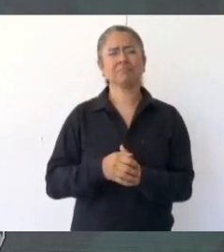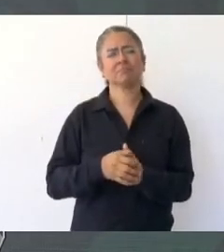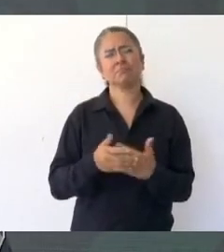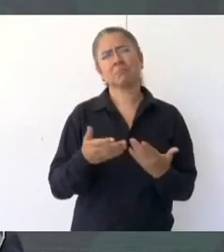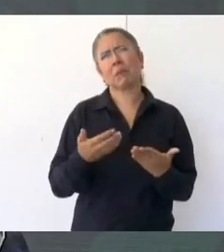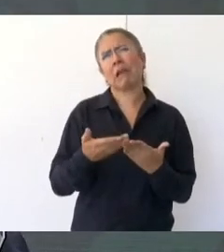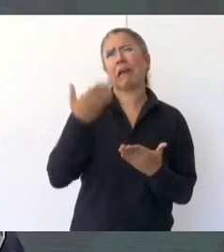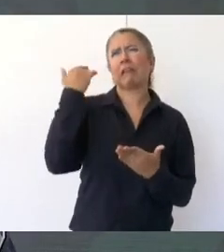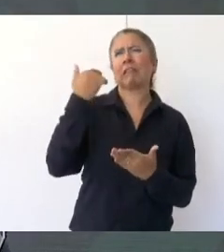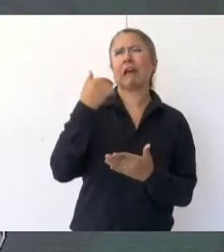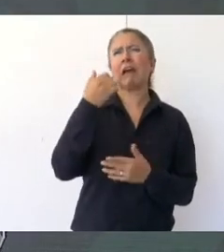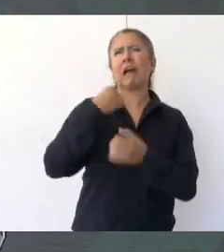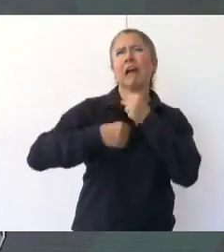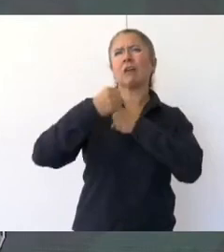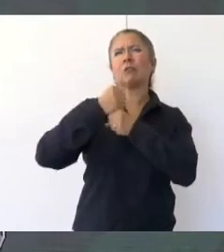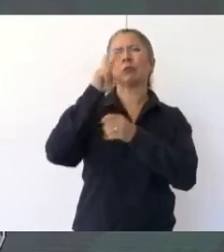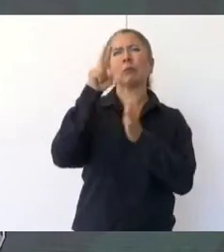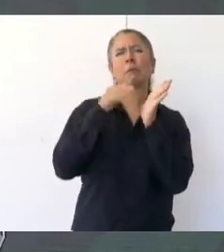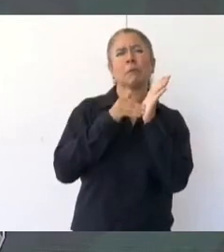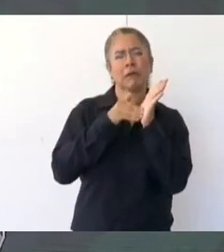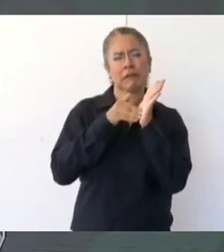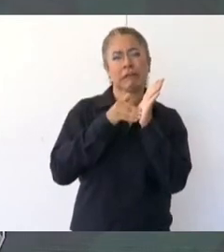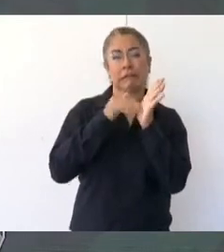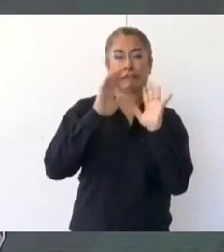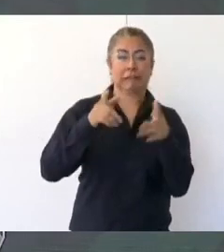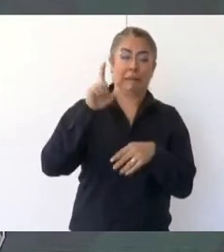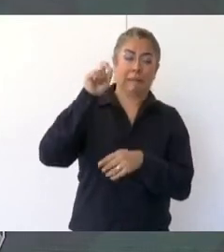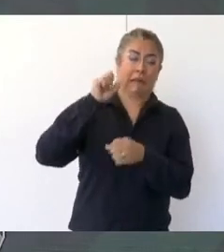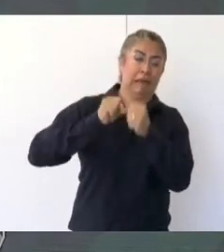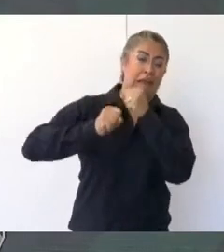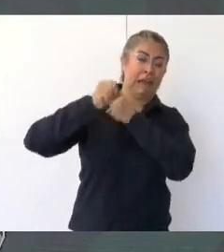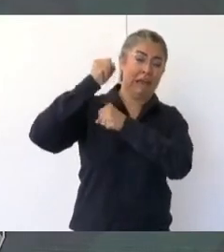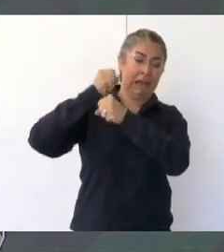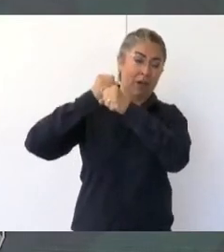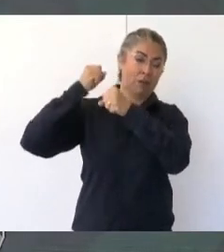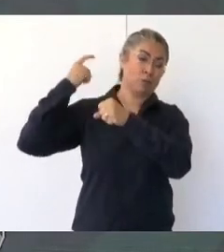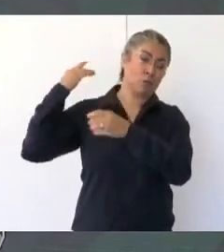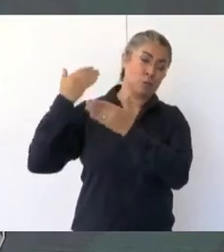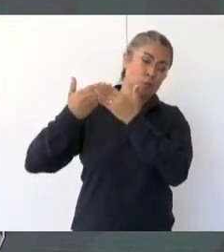por el año 2000, hace más de 20 años,